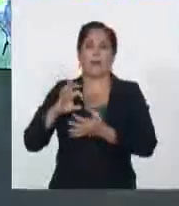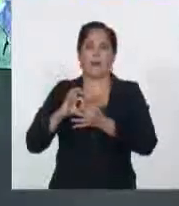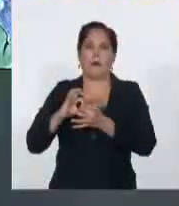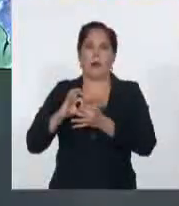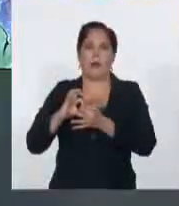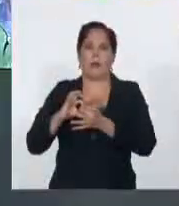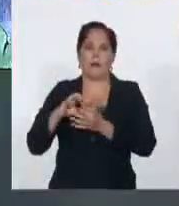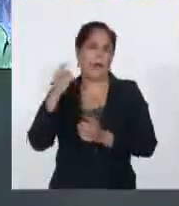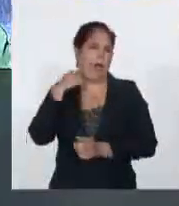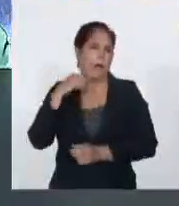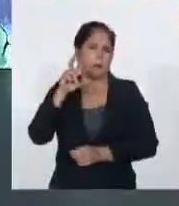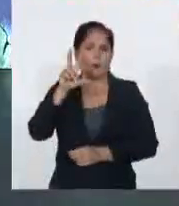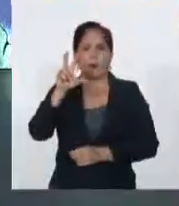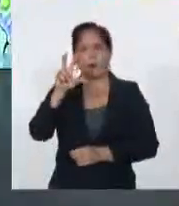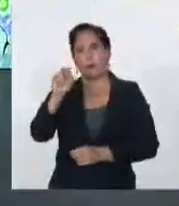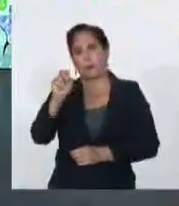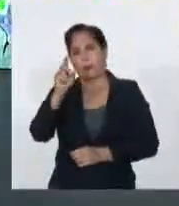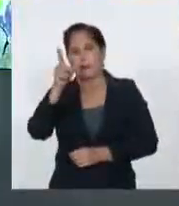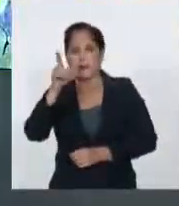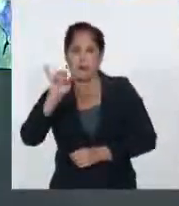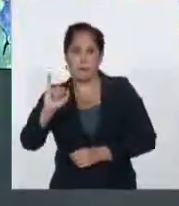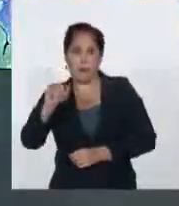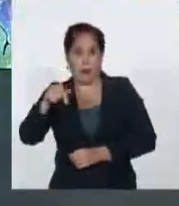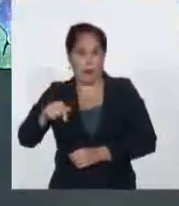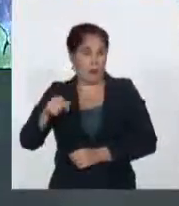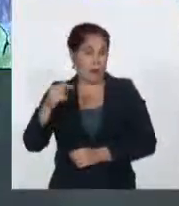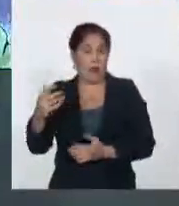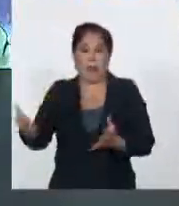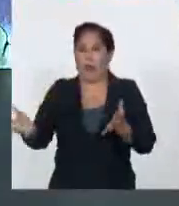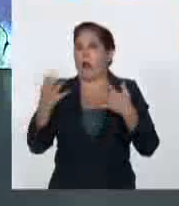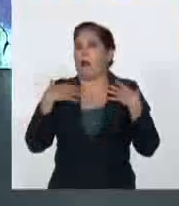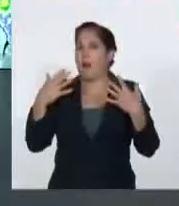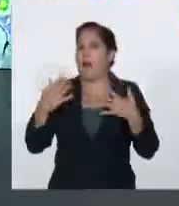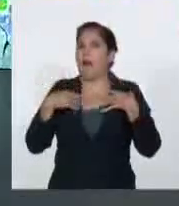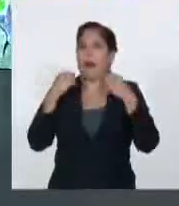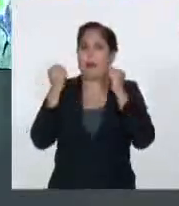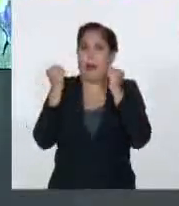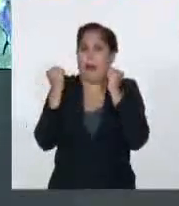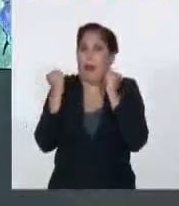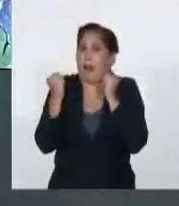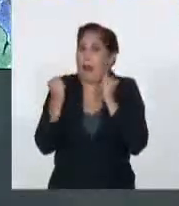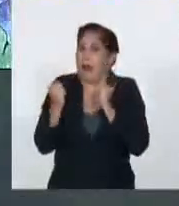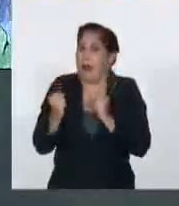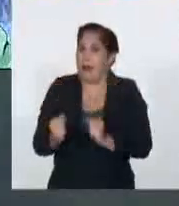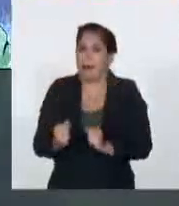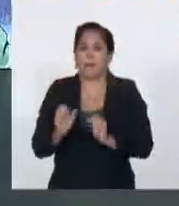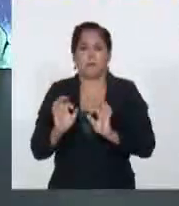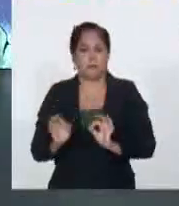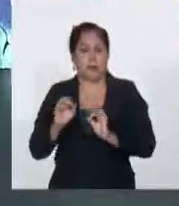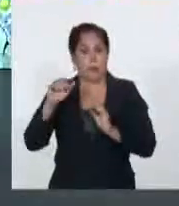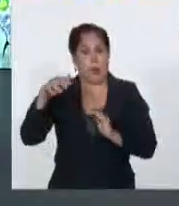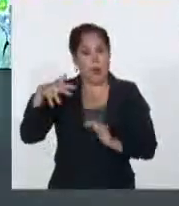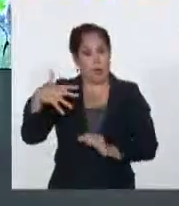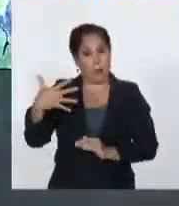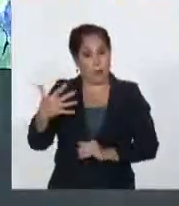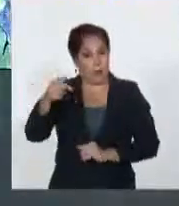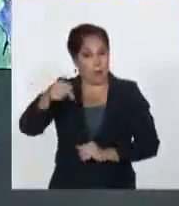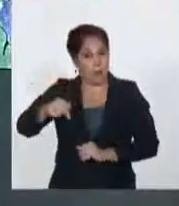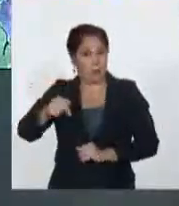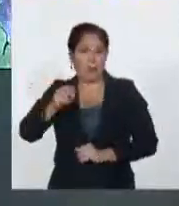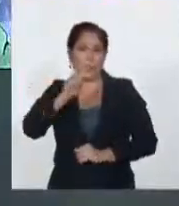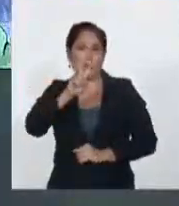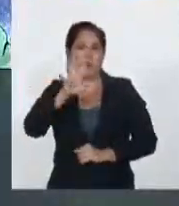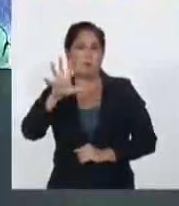año 2016. Pero también las temperaturas mínimas continúan ascendiendo durante la madrugada. Hoy tuvimos valores entre